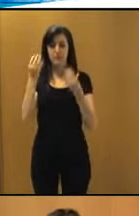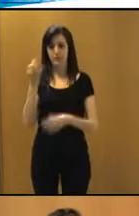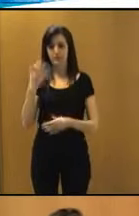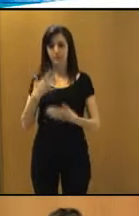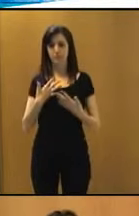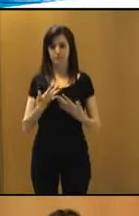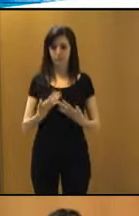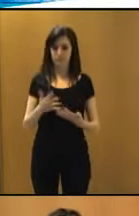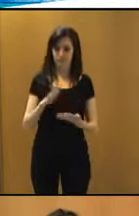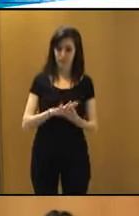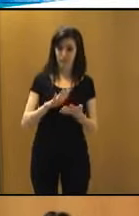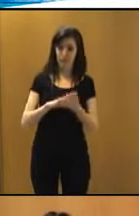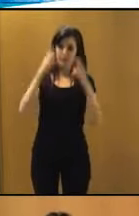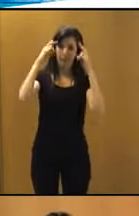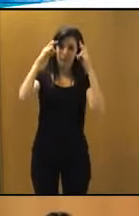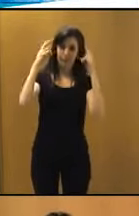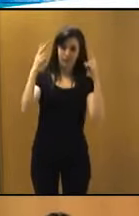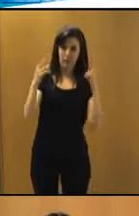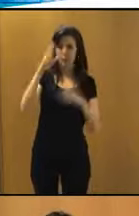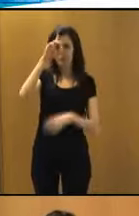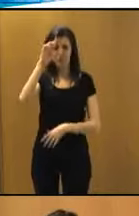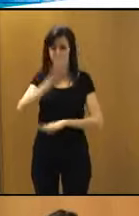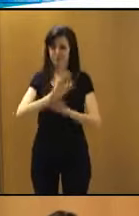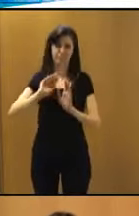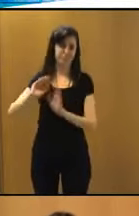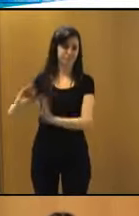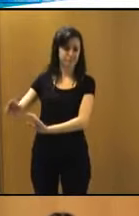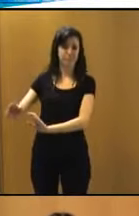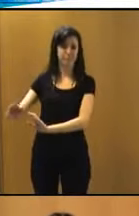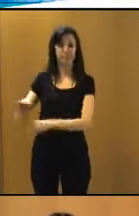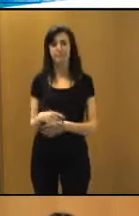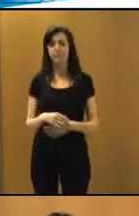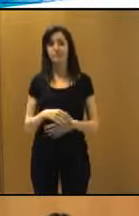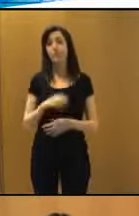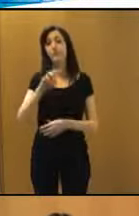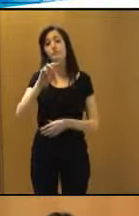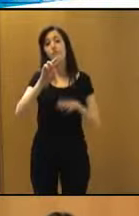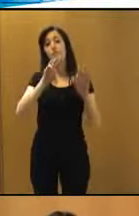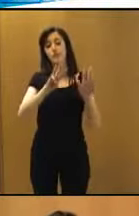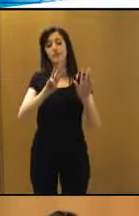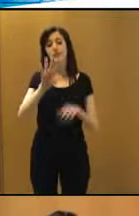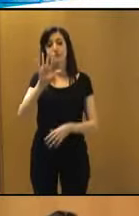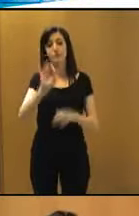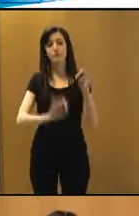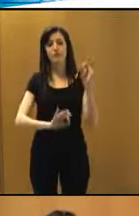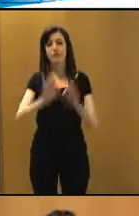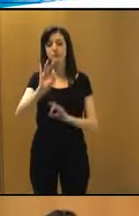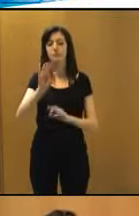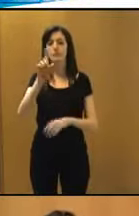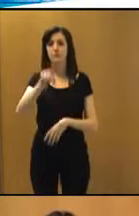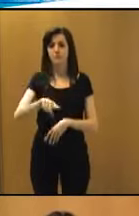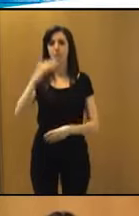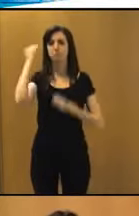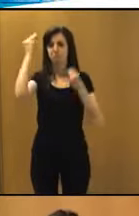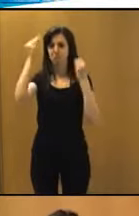es importante relajarse, desconectar de otras preocupaciones o lo que sea. Y otro